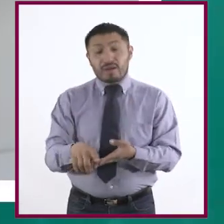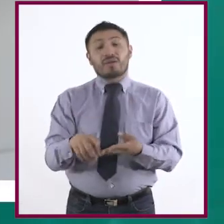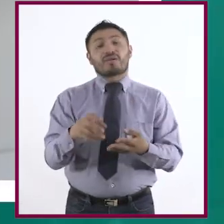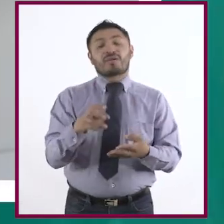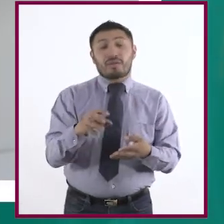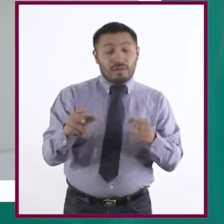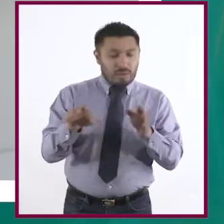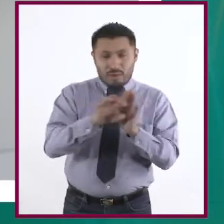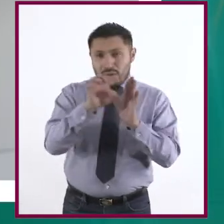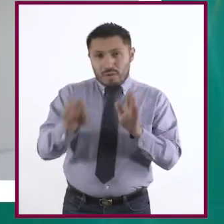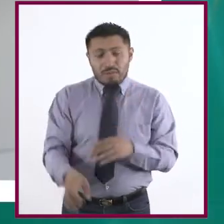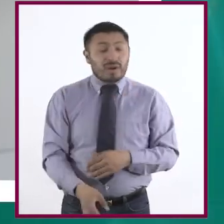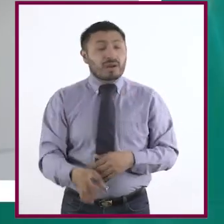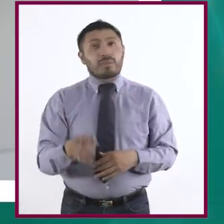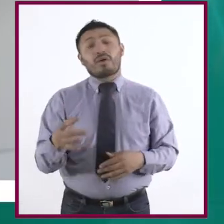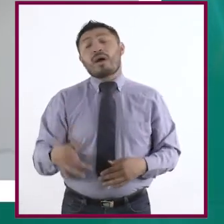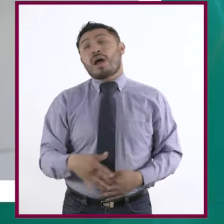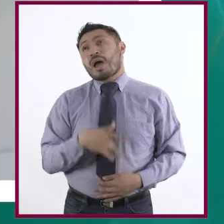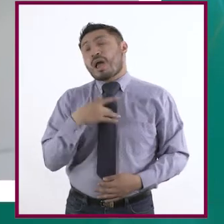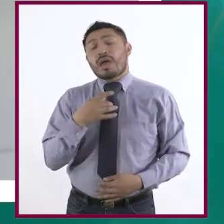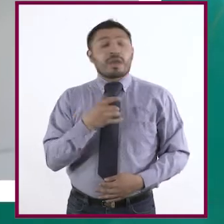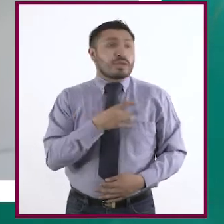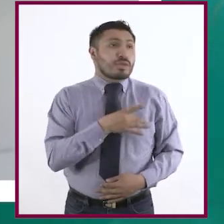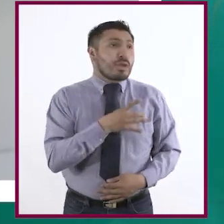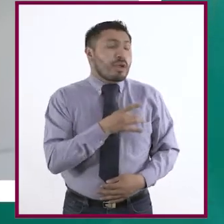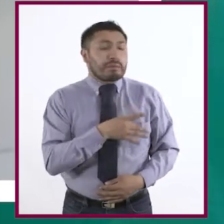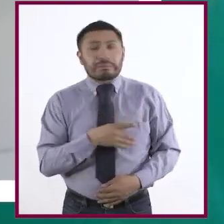otra vez a exterminar personas,